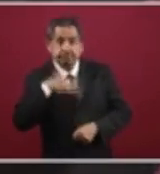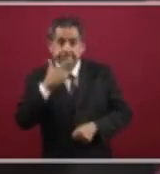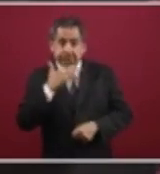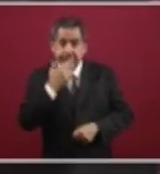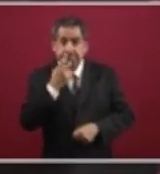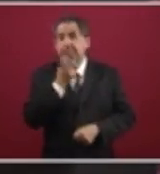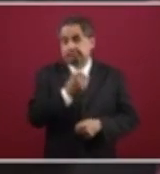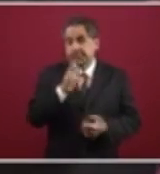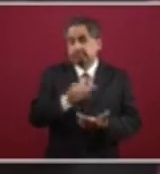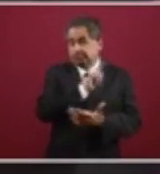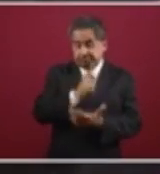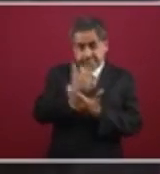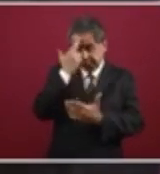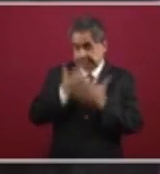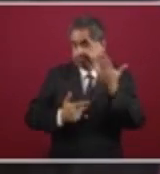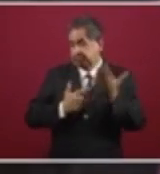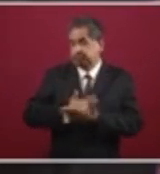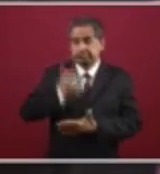El que